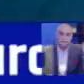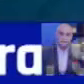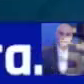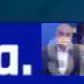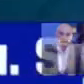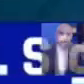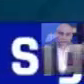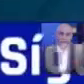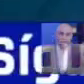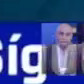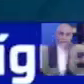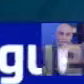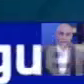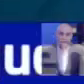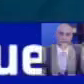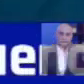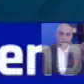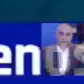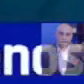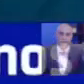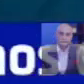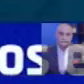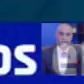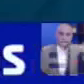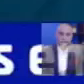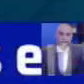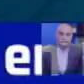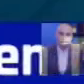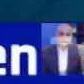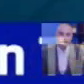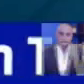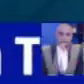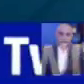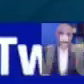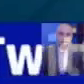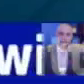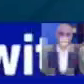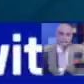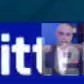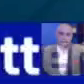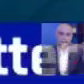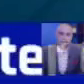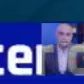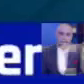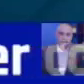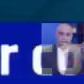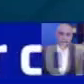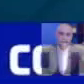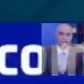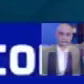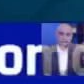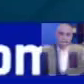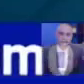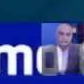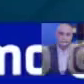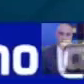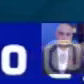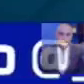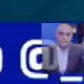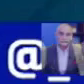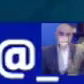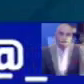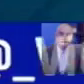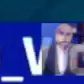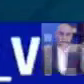público memorioso, no hay que olvidarlo, hay que subrayarlo, ordenó la implementación del Fobaproa, a